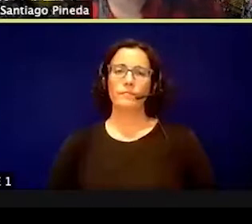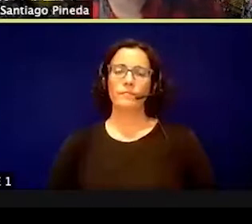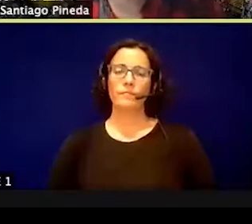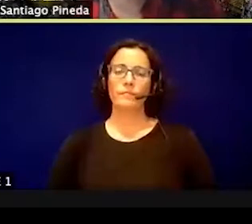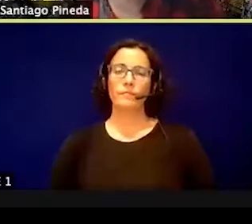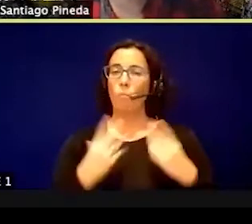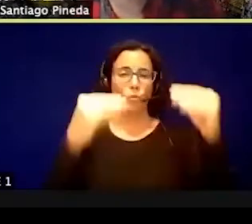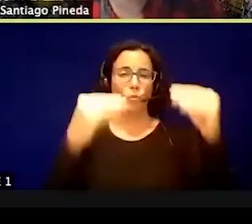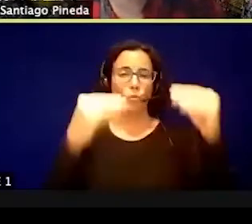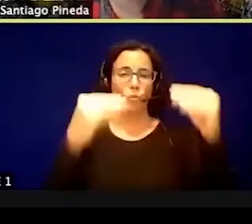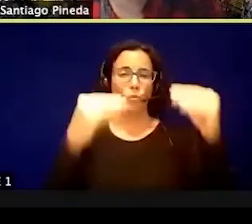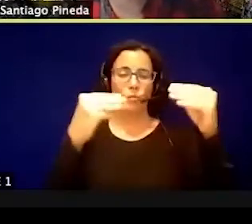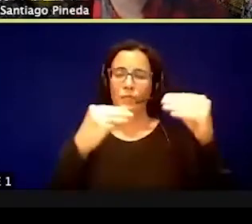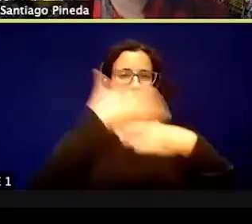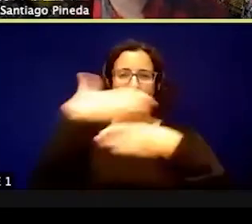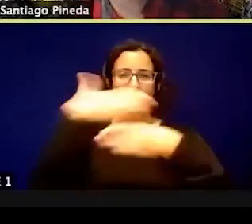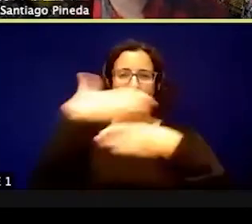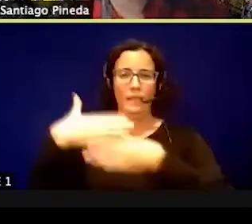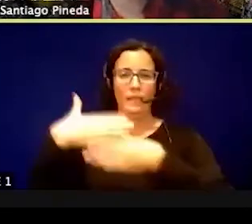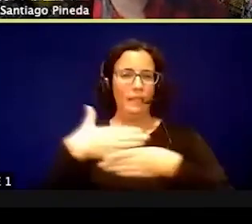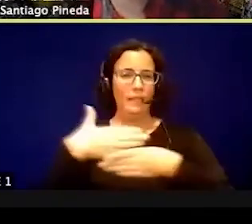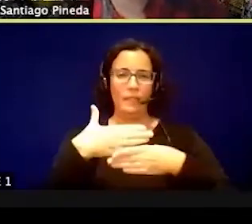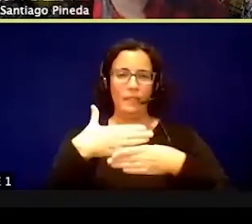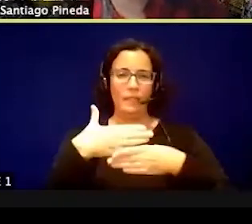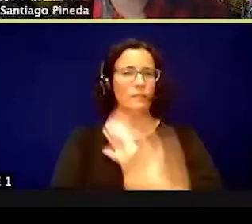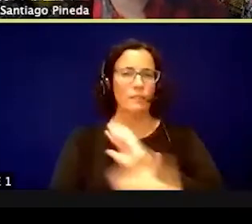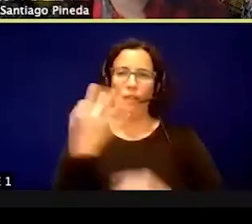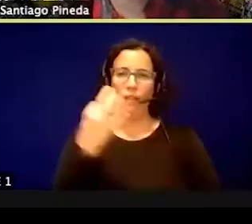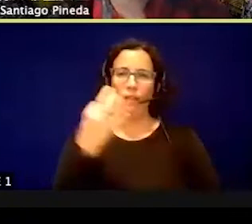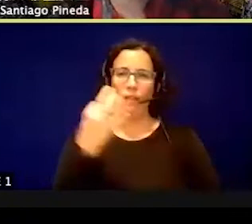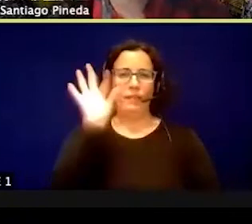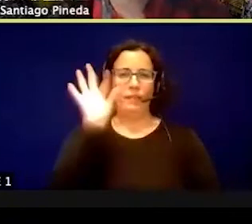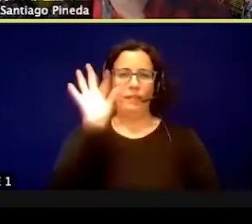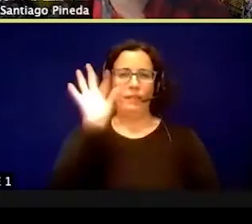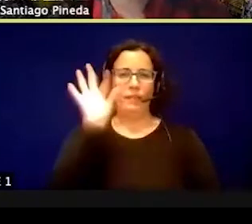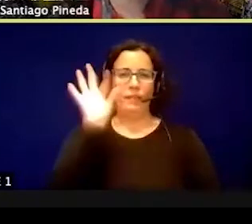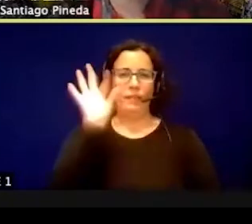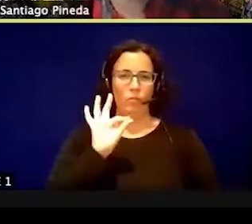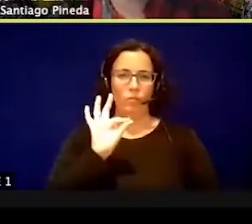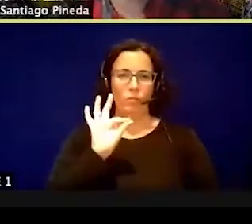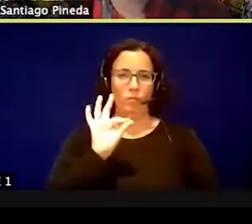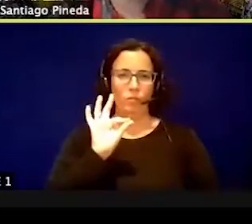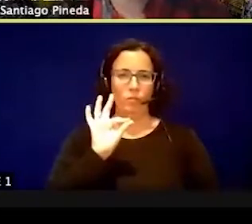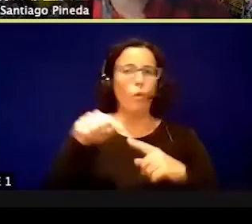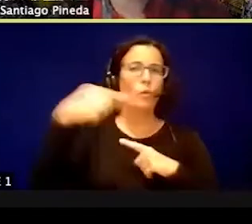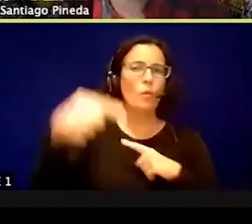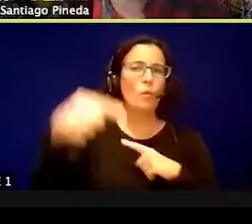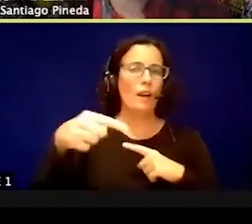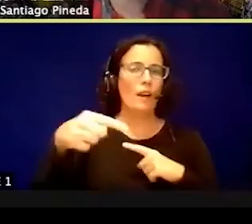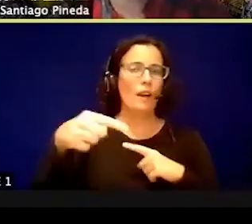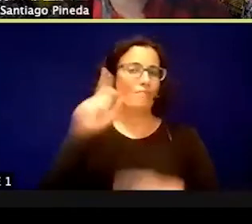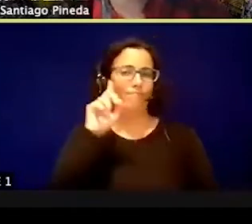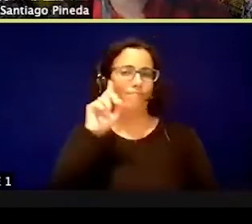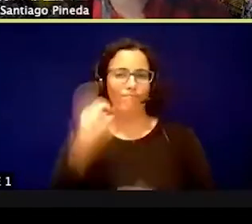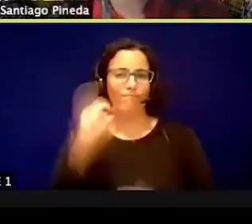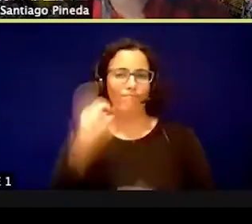their constituencies and to persons with disabilities who have been historically marginalized. Same applies, of course, to all the population of